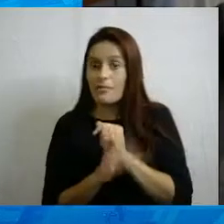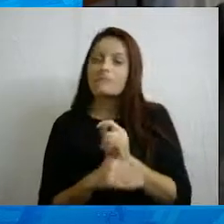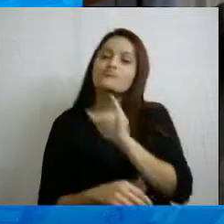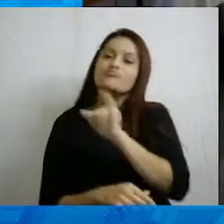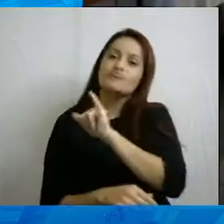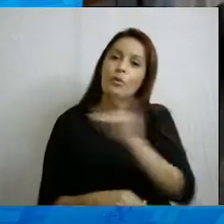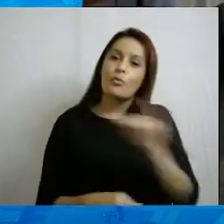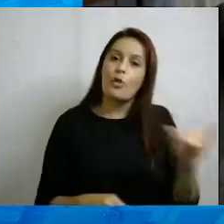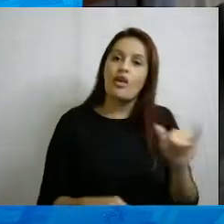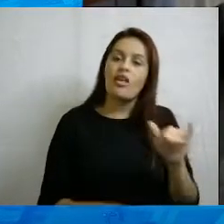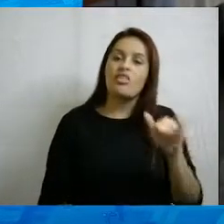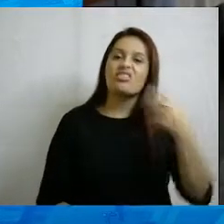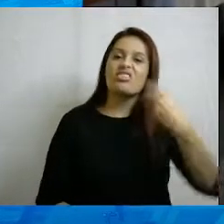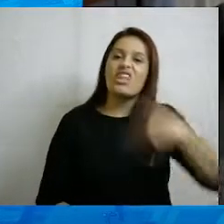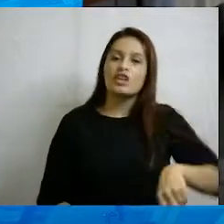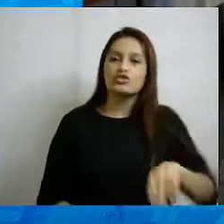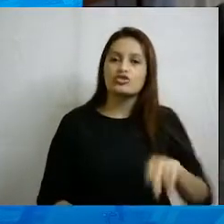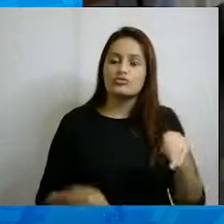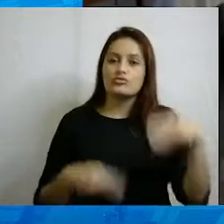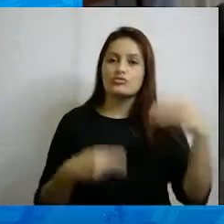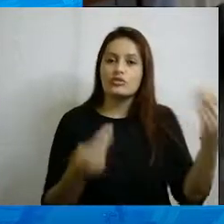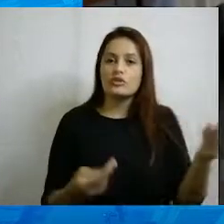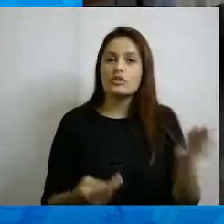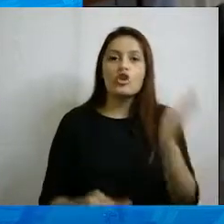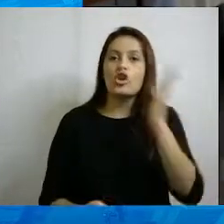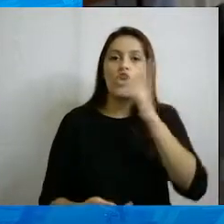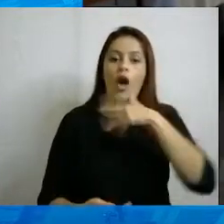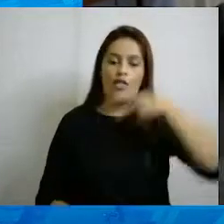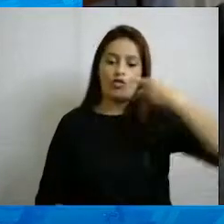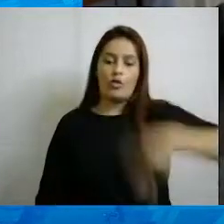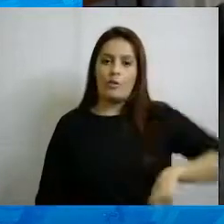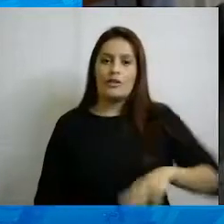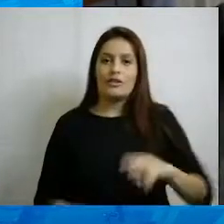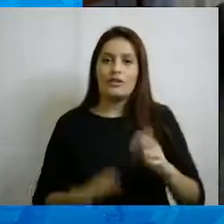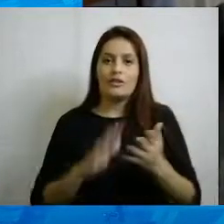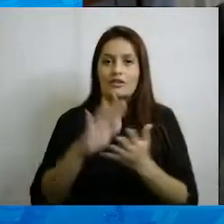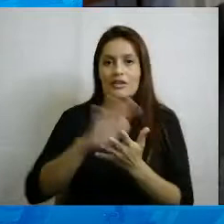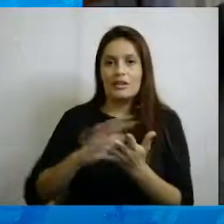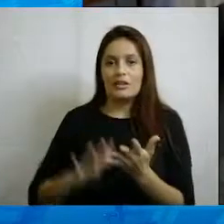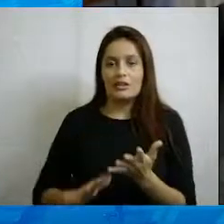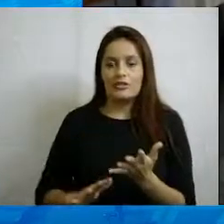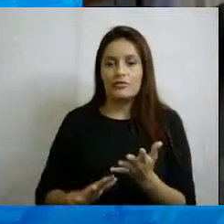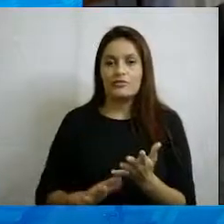de derechos, ¿cierto?, que no tienen el dominio del terreno,